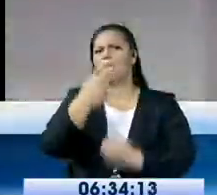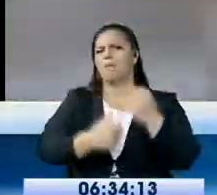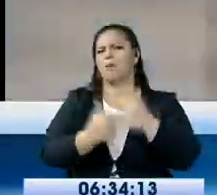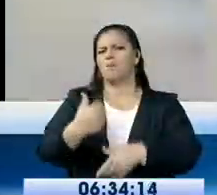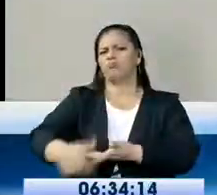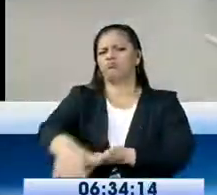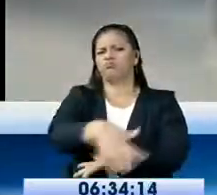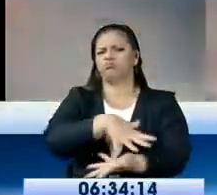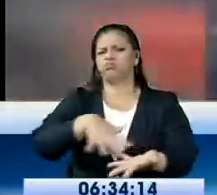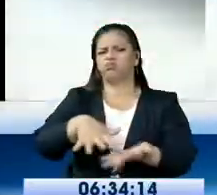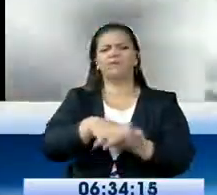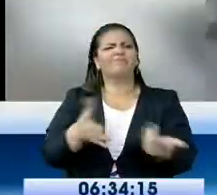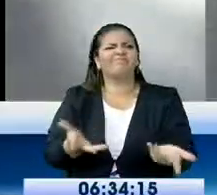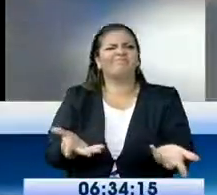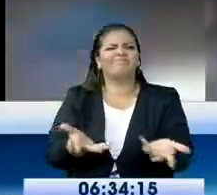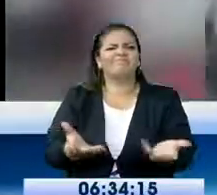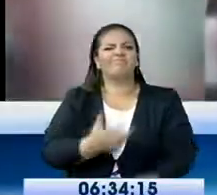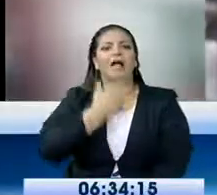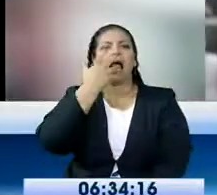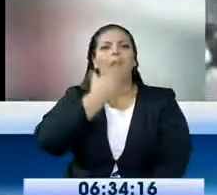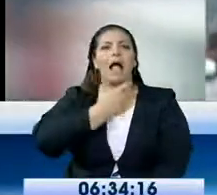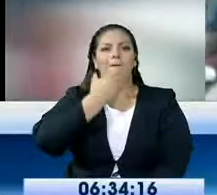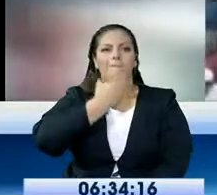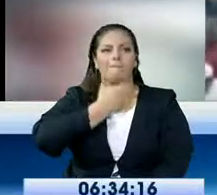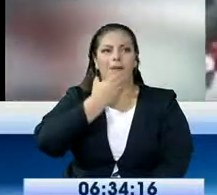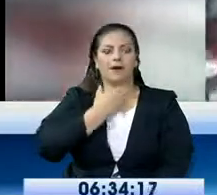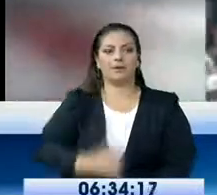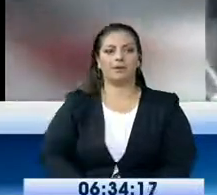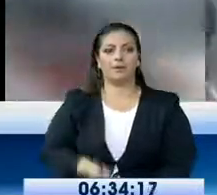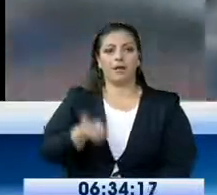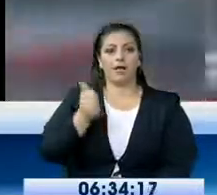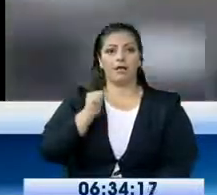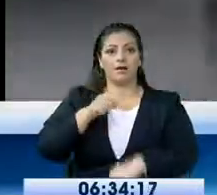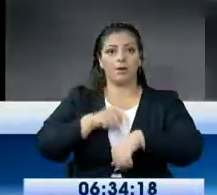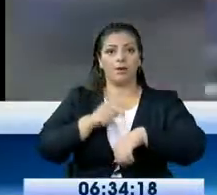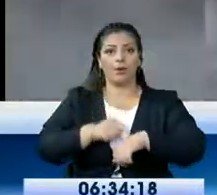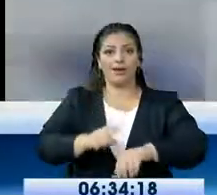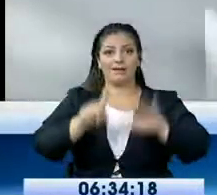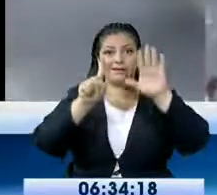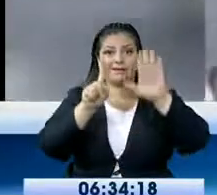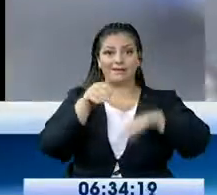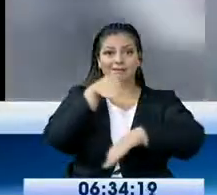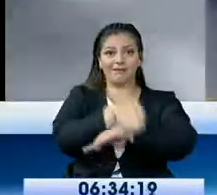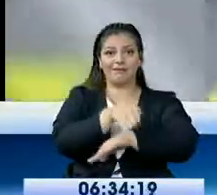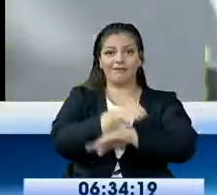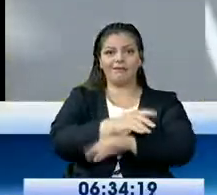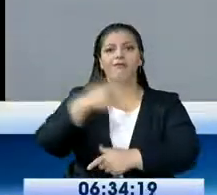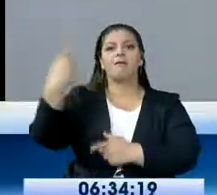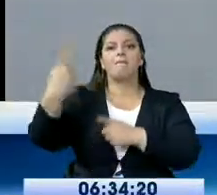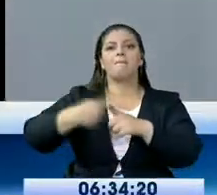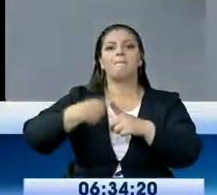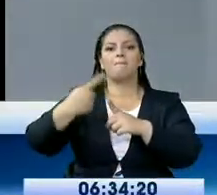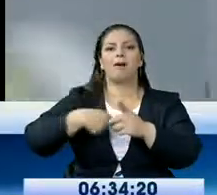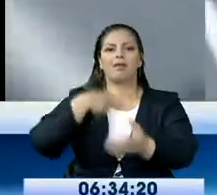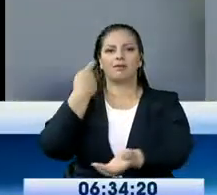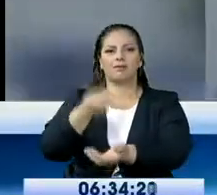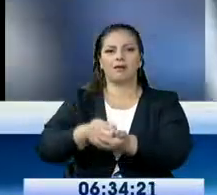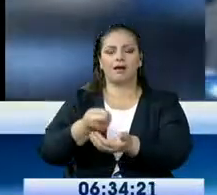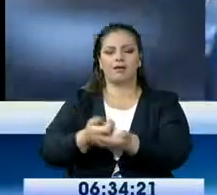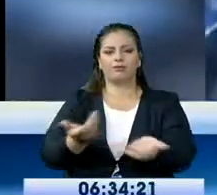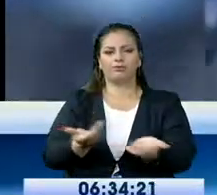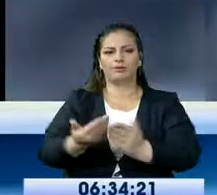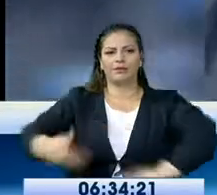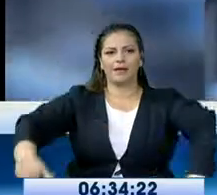ciudad de Ambato, específicamente a las 6 de la tarde en el Mercado Modelo, en la avenida Ceballos y Eloy Alfaro.